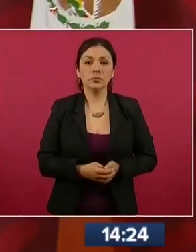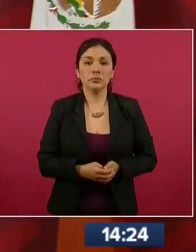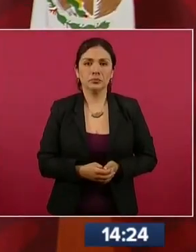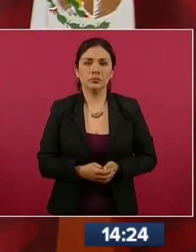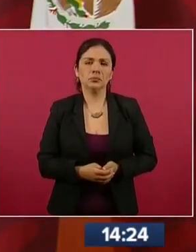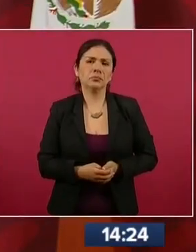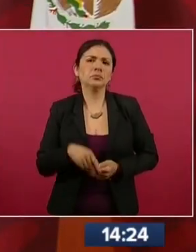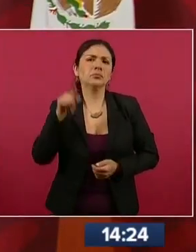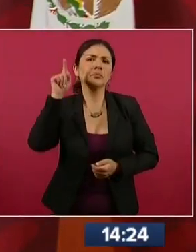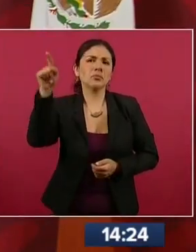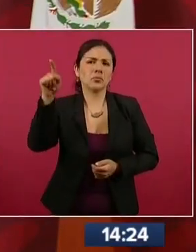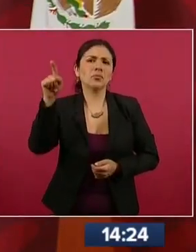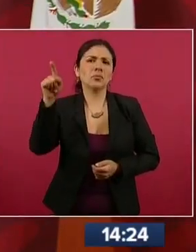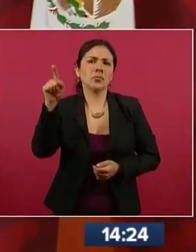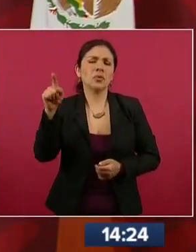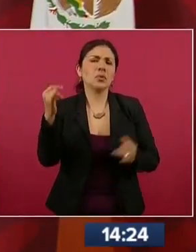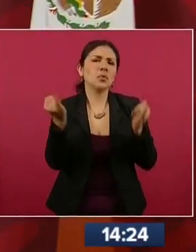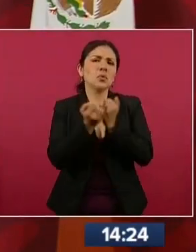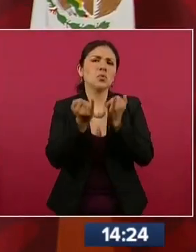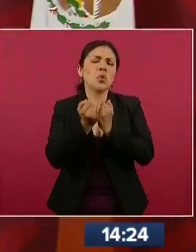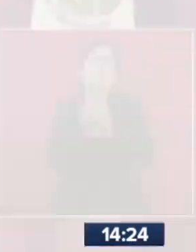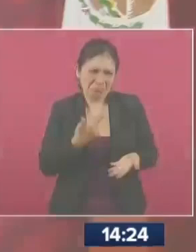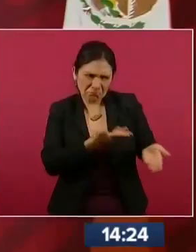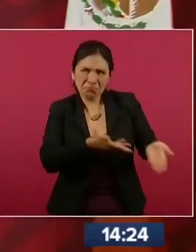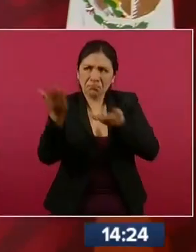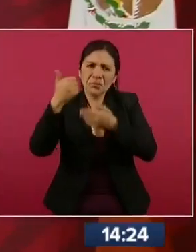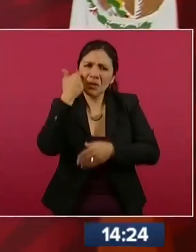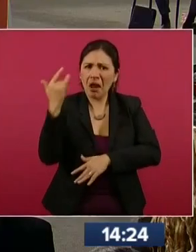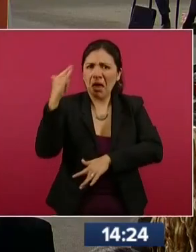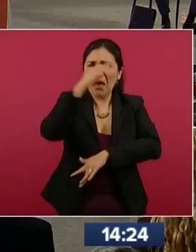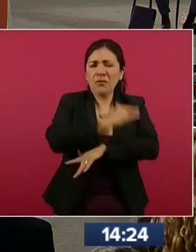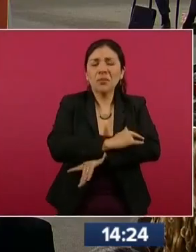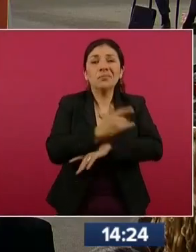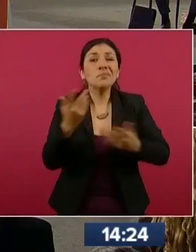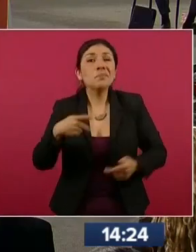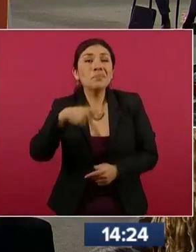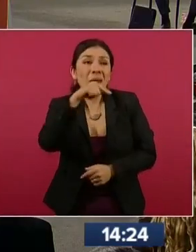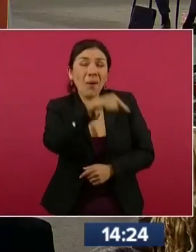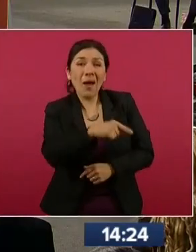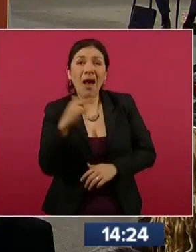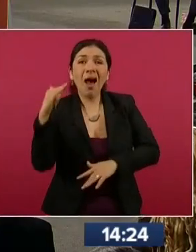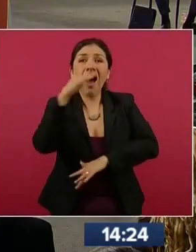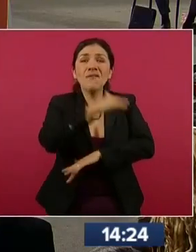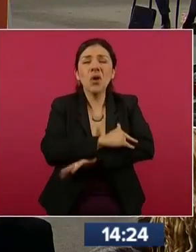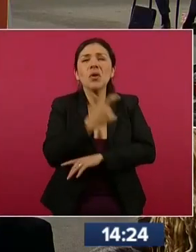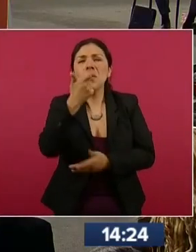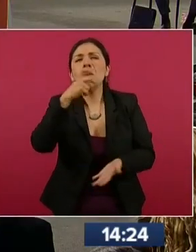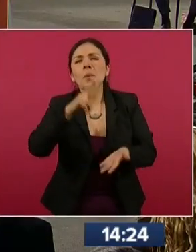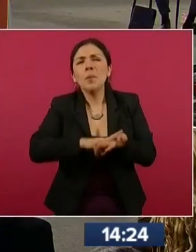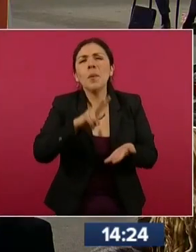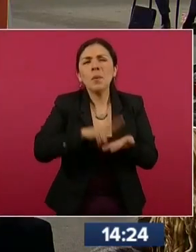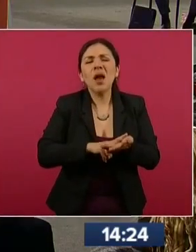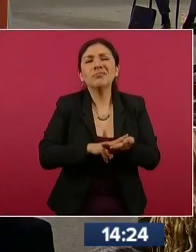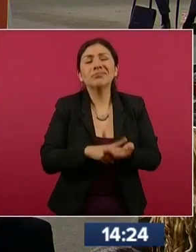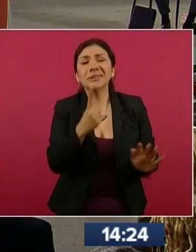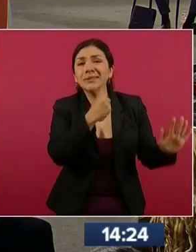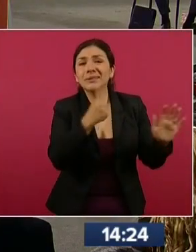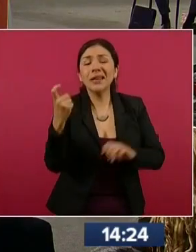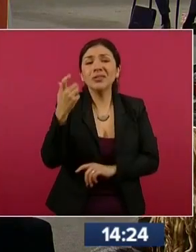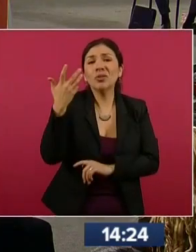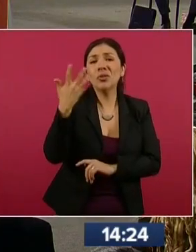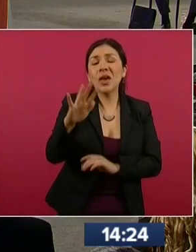un gobierno amigo, pero el avión nuestro tiene un avalúo de 110